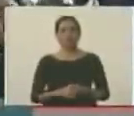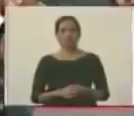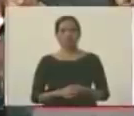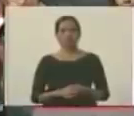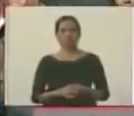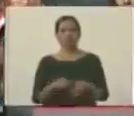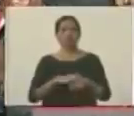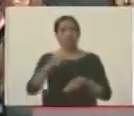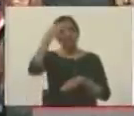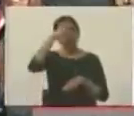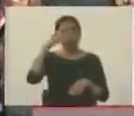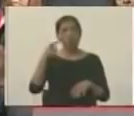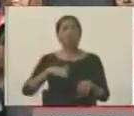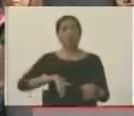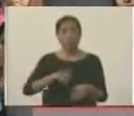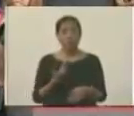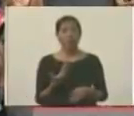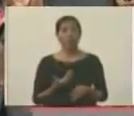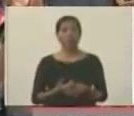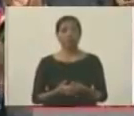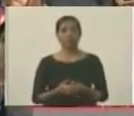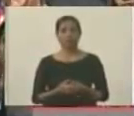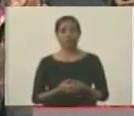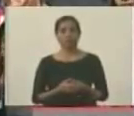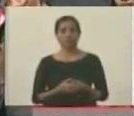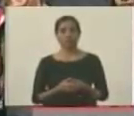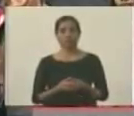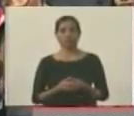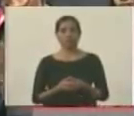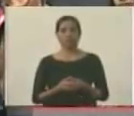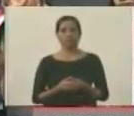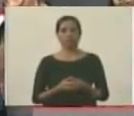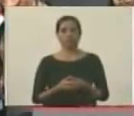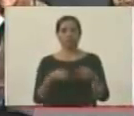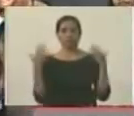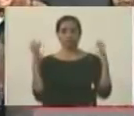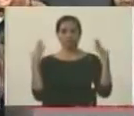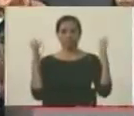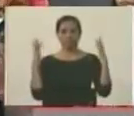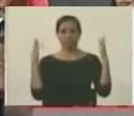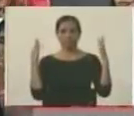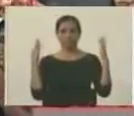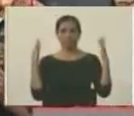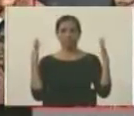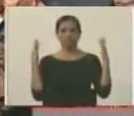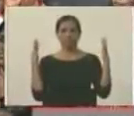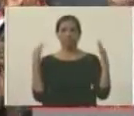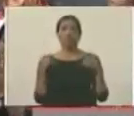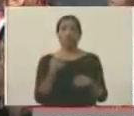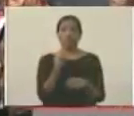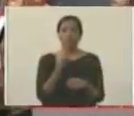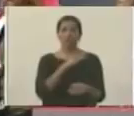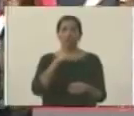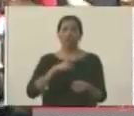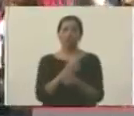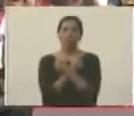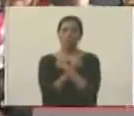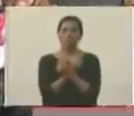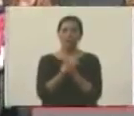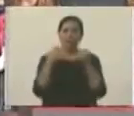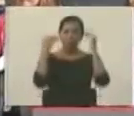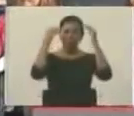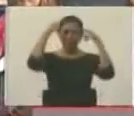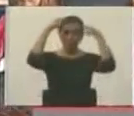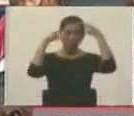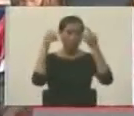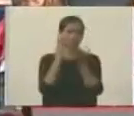Porque es el pueblo que puede, presidente. Como decía nuestro comandante, nuestro amado comandante, siempre presente, Hugo